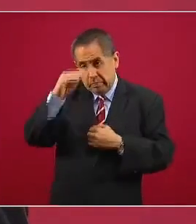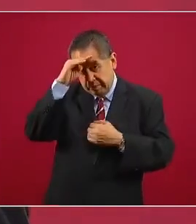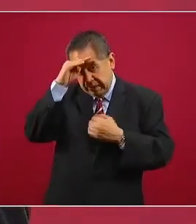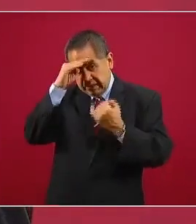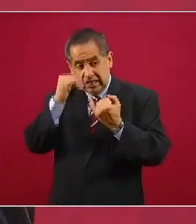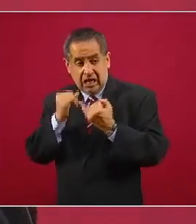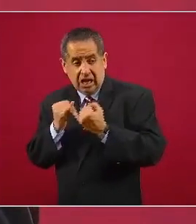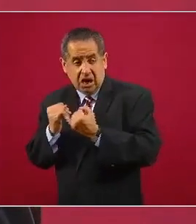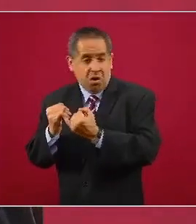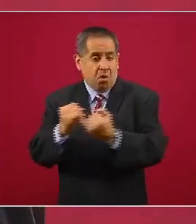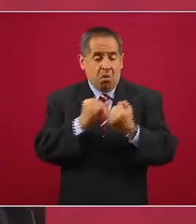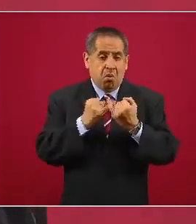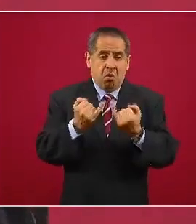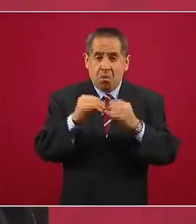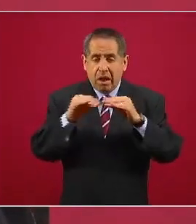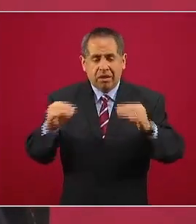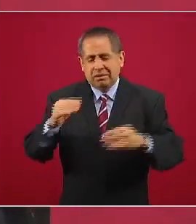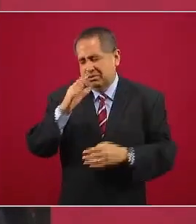misma manera.